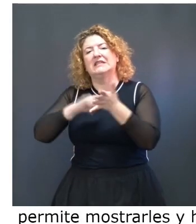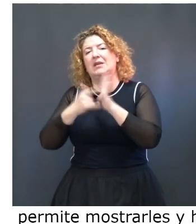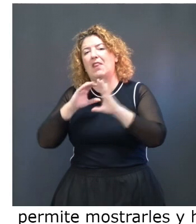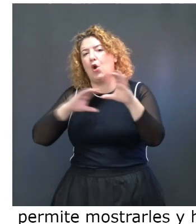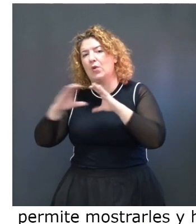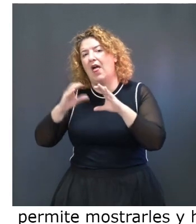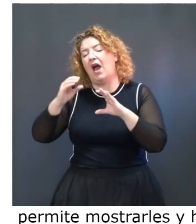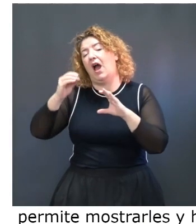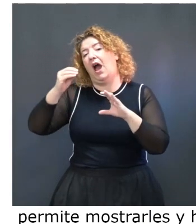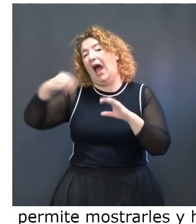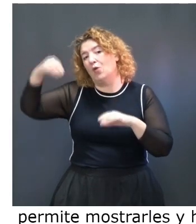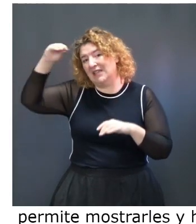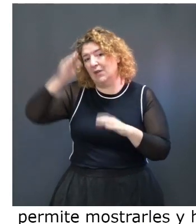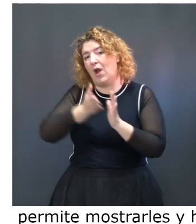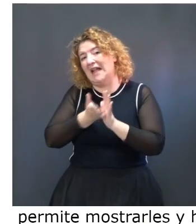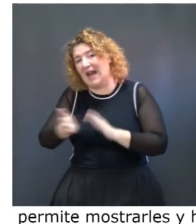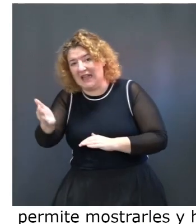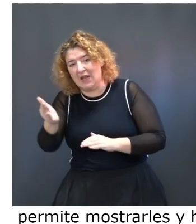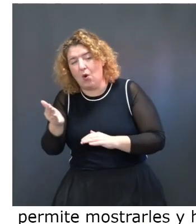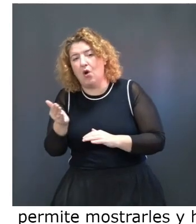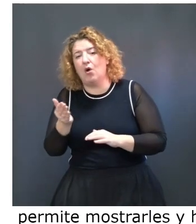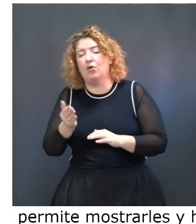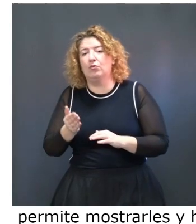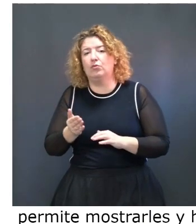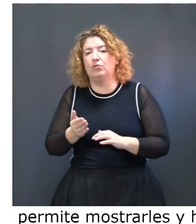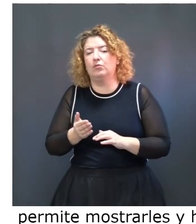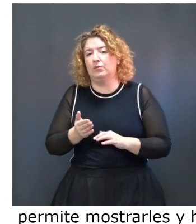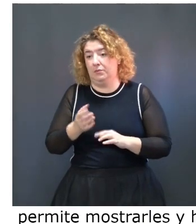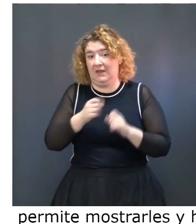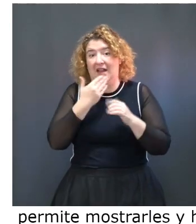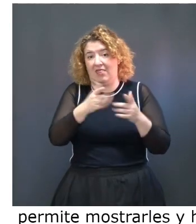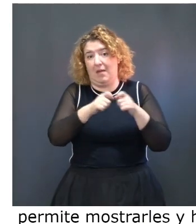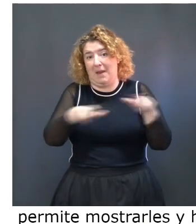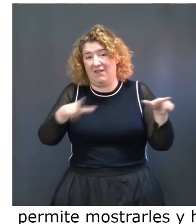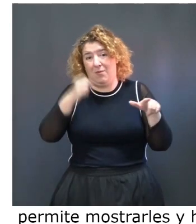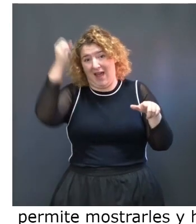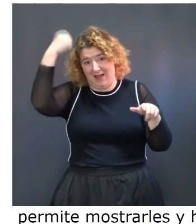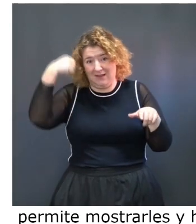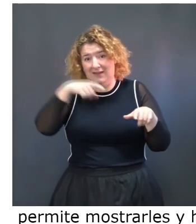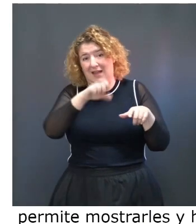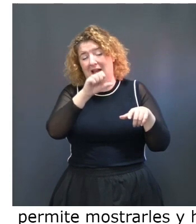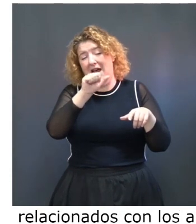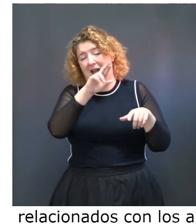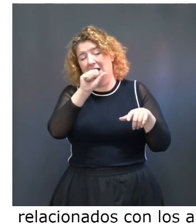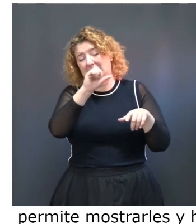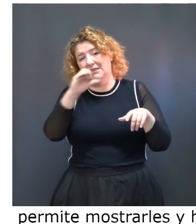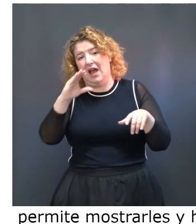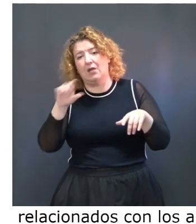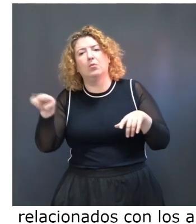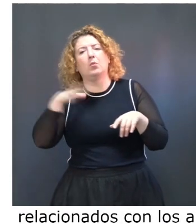comunicación aumentativa y alternativos, pero plataformas como esta pues permite que el alumnado